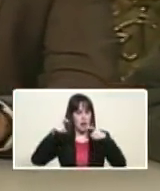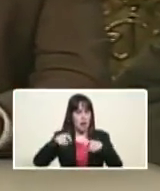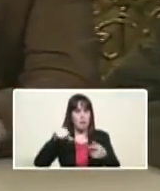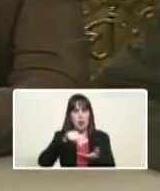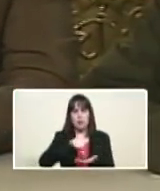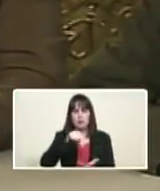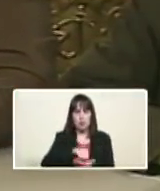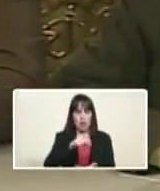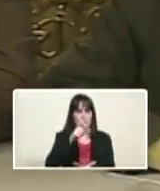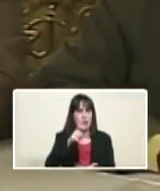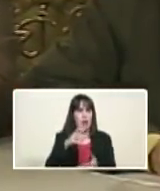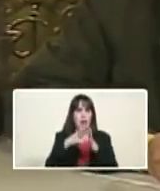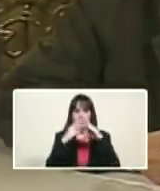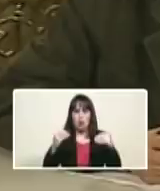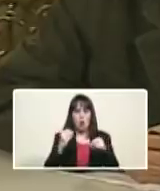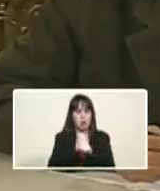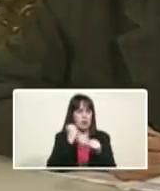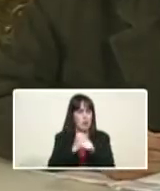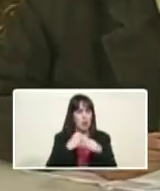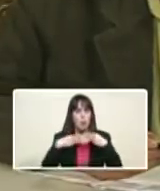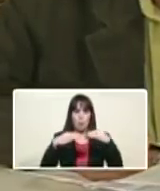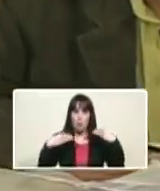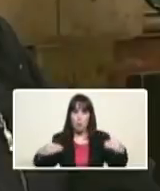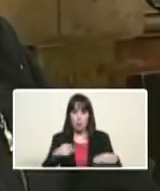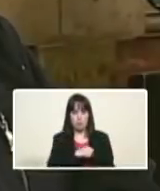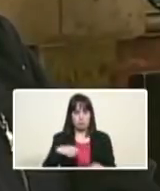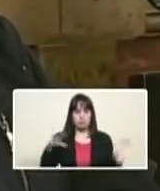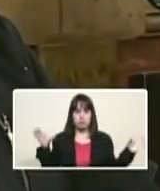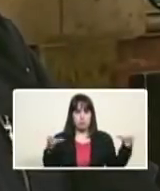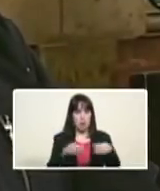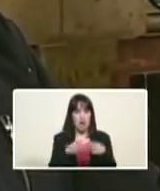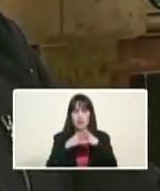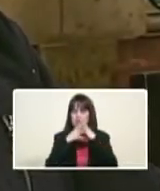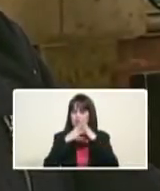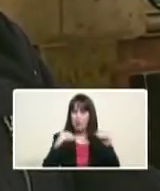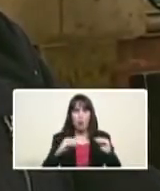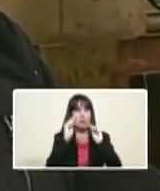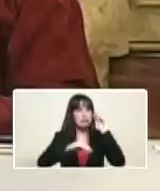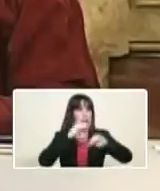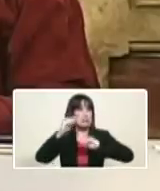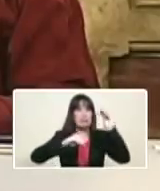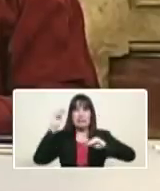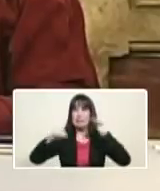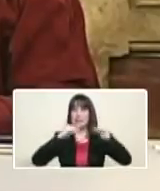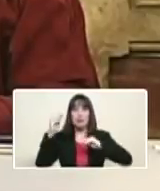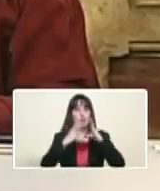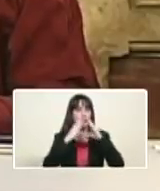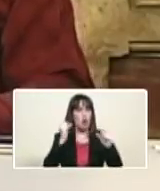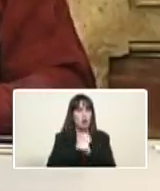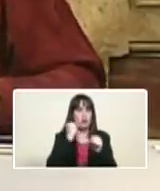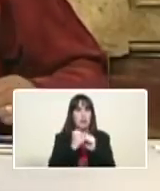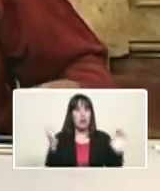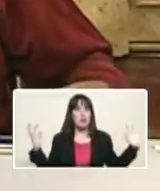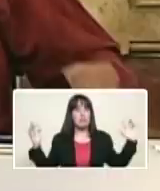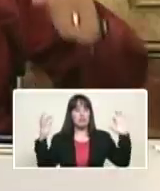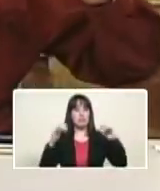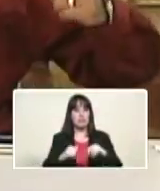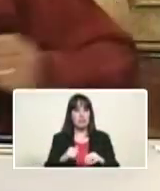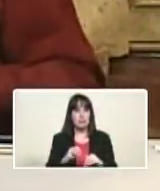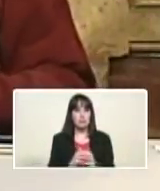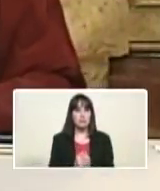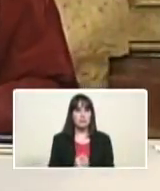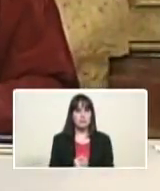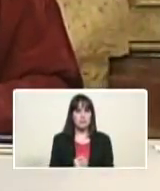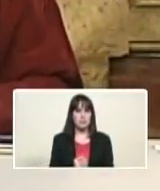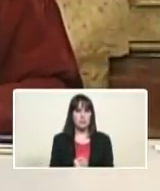los trabajadores públicos, de la administración pública central, regional, municipal, a los trabajadores petroleros,